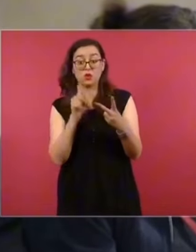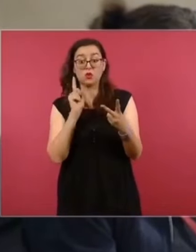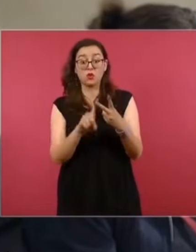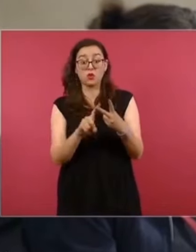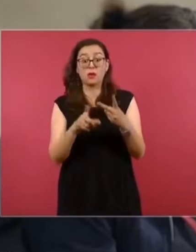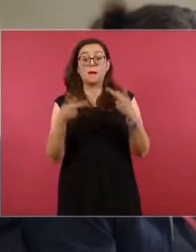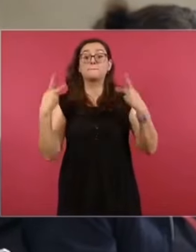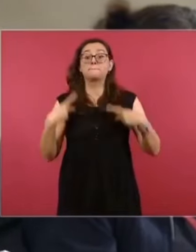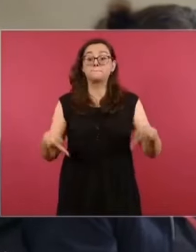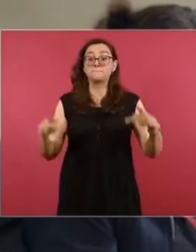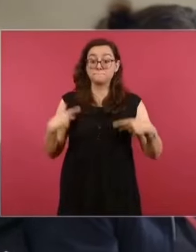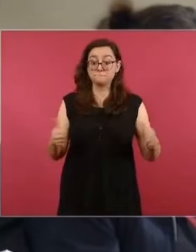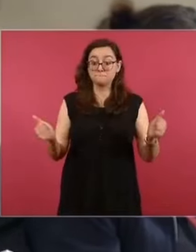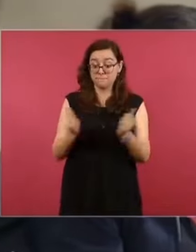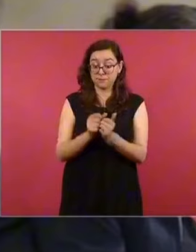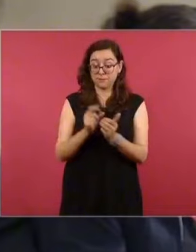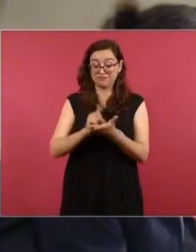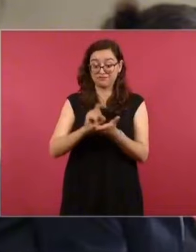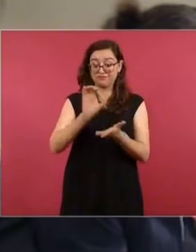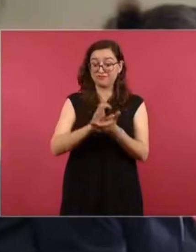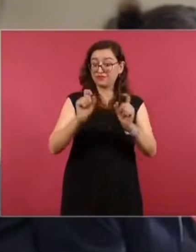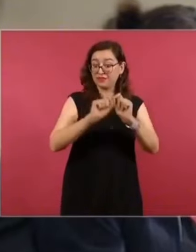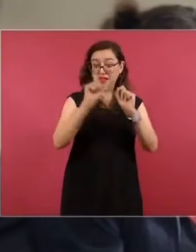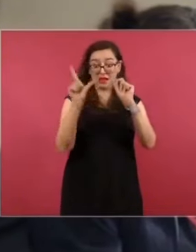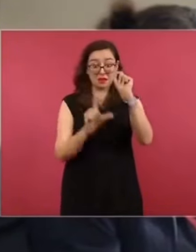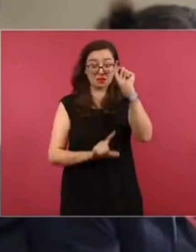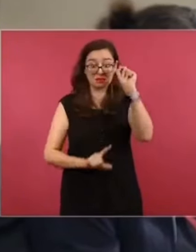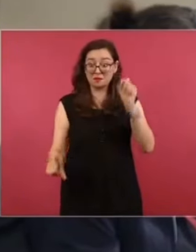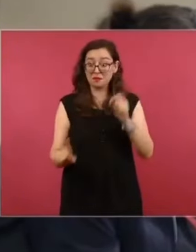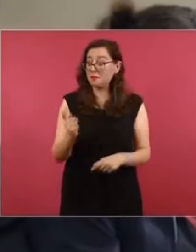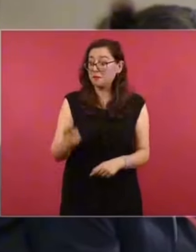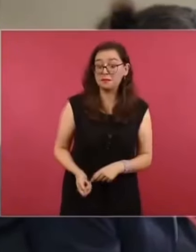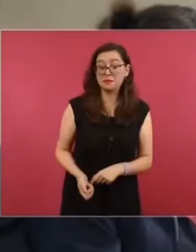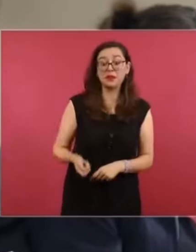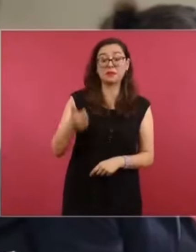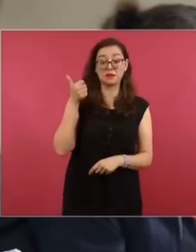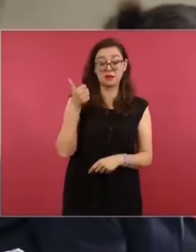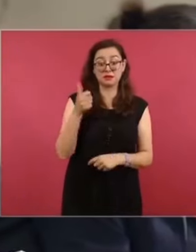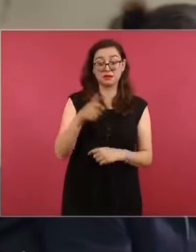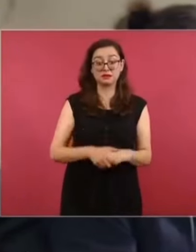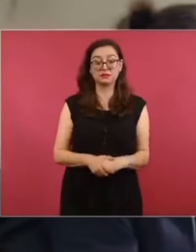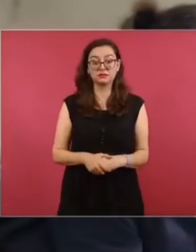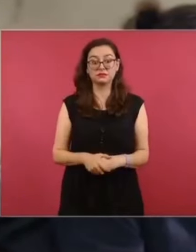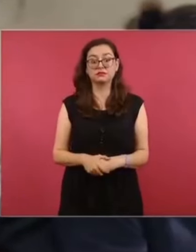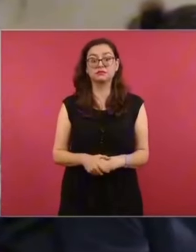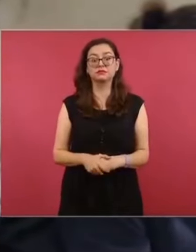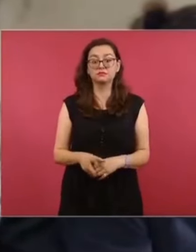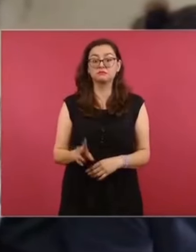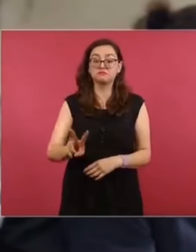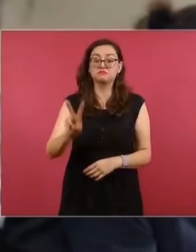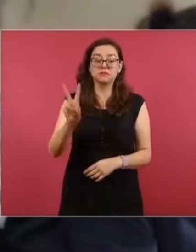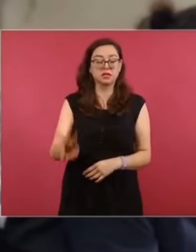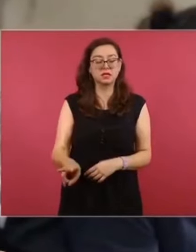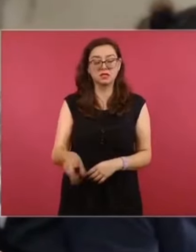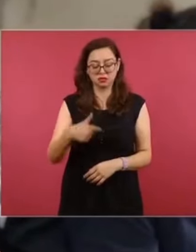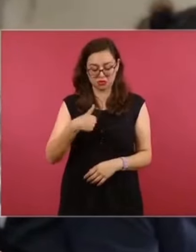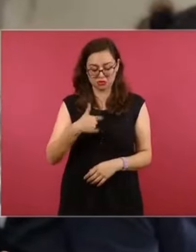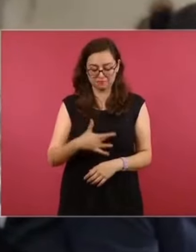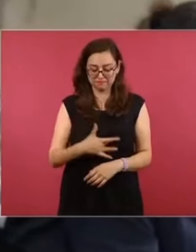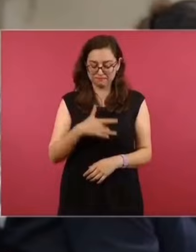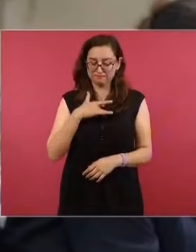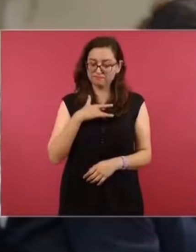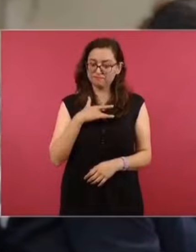apoyo a personas con discapacidad Por cierto debo revelarle que fue uno de los temas que más me